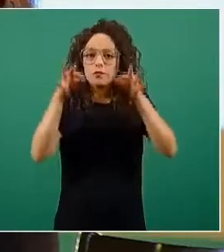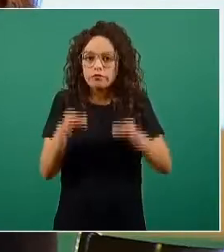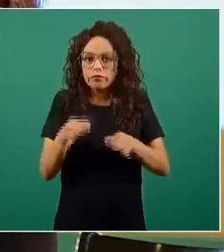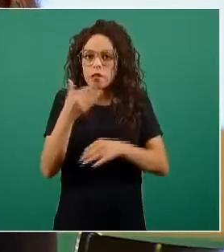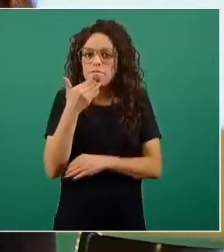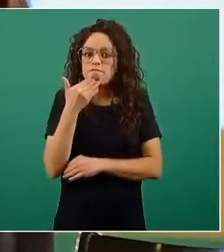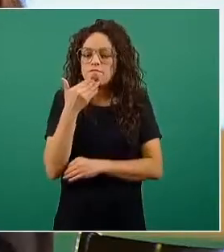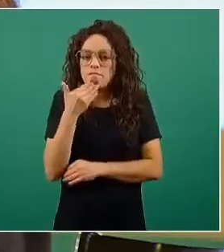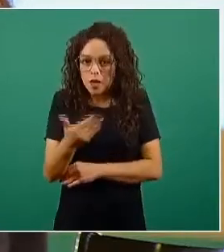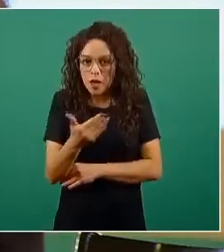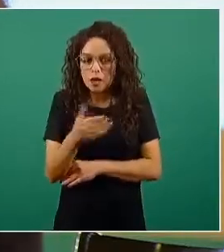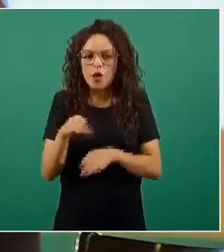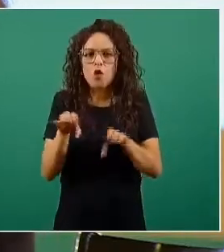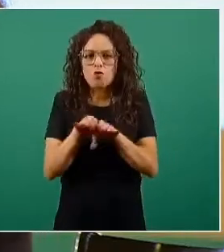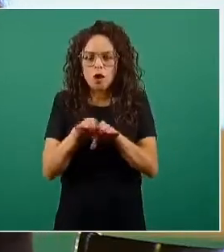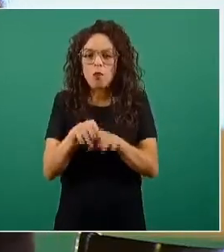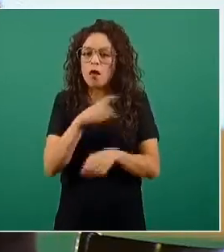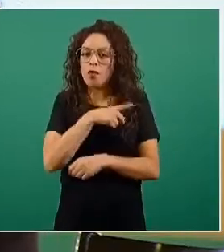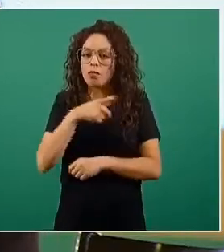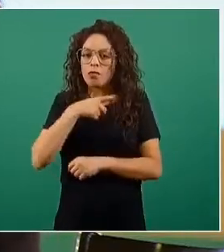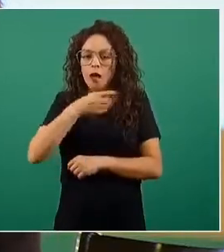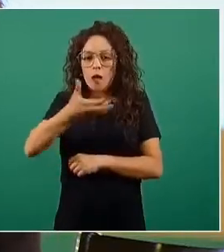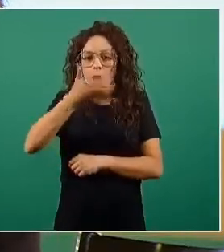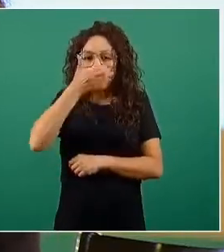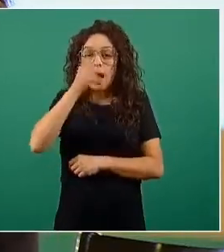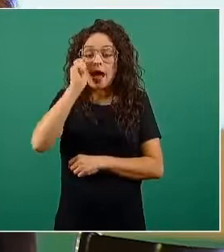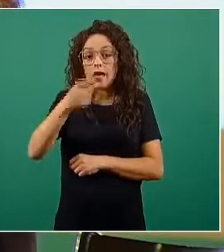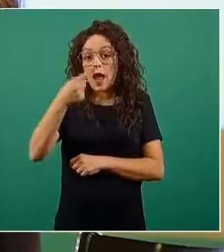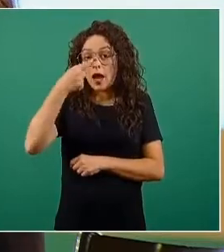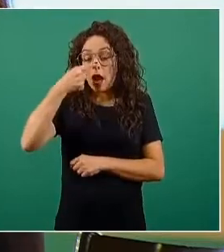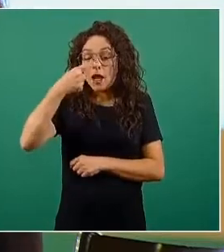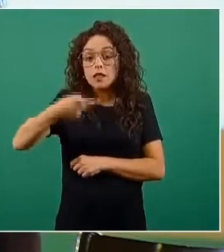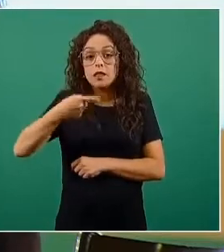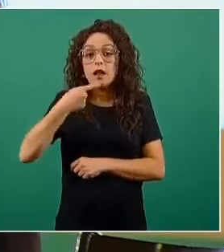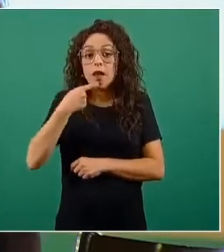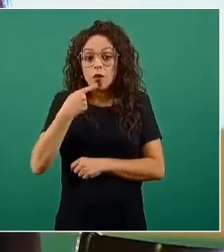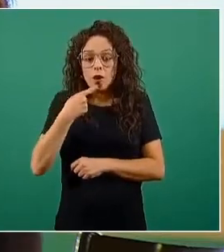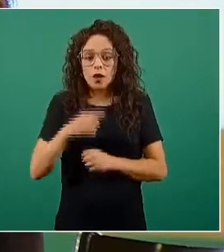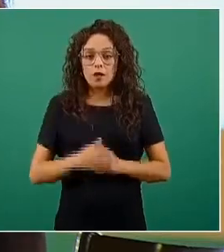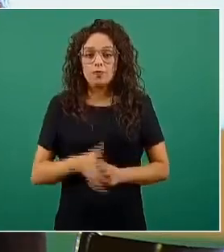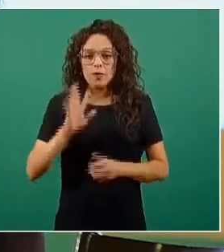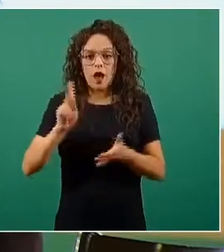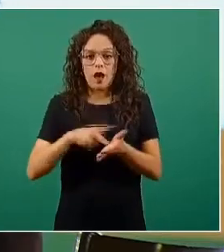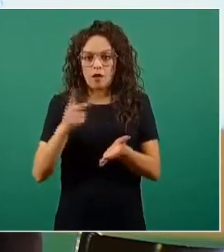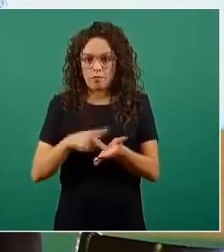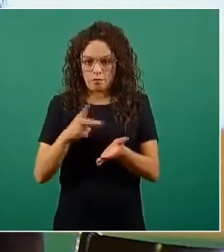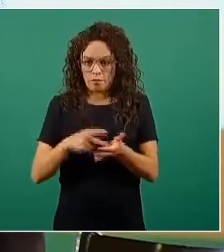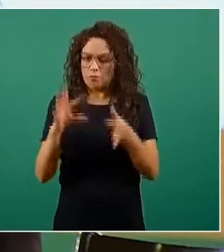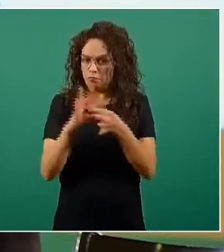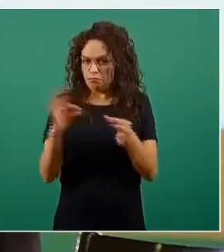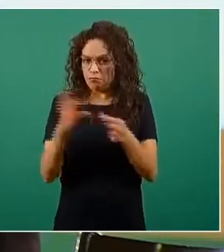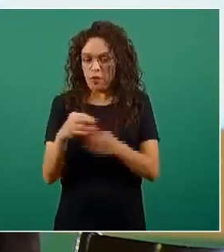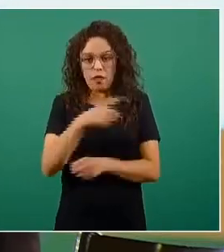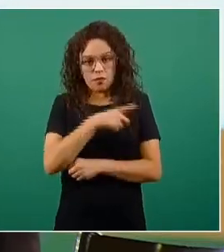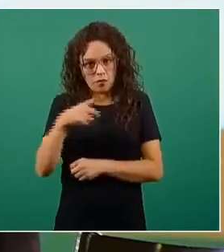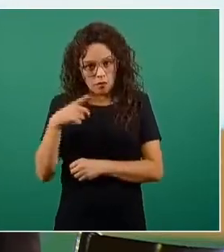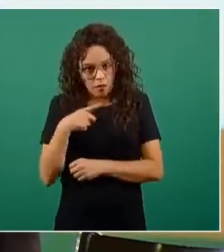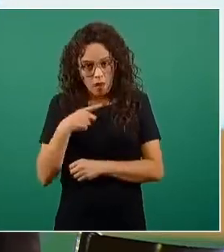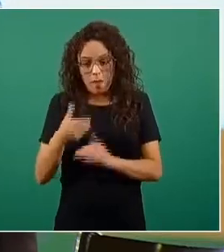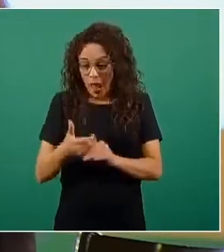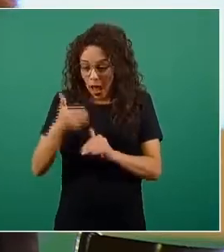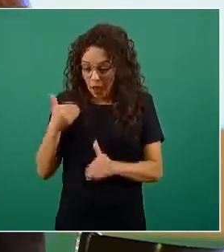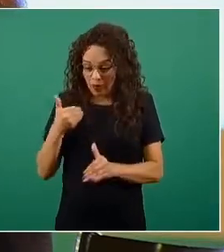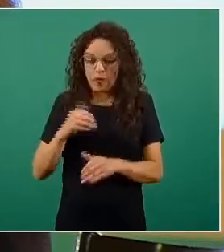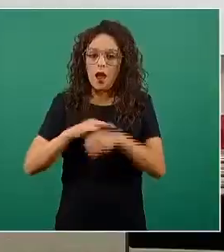tapando obviamente nariz y boca, y recordemos que también ya se ha explicado en varias ocasiones, lavándonos las manos previo a la utilización